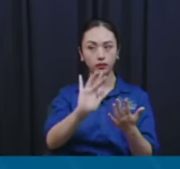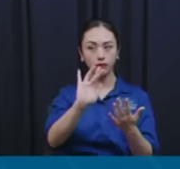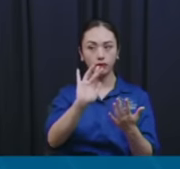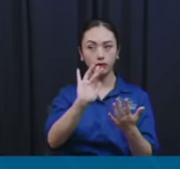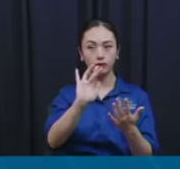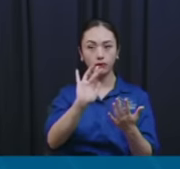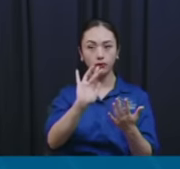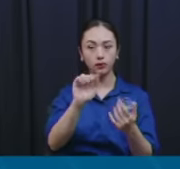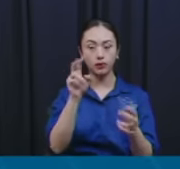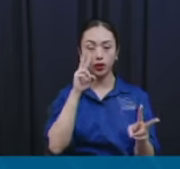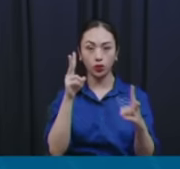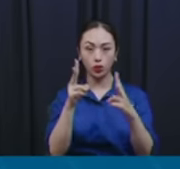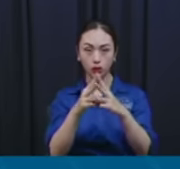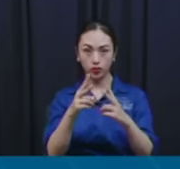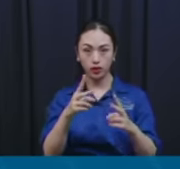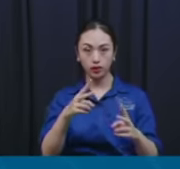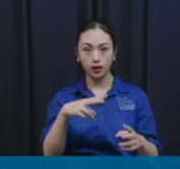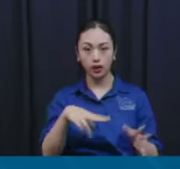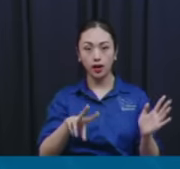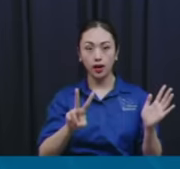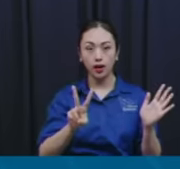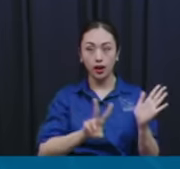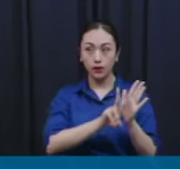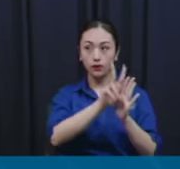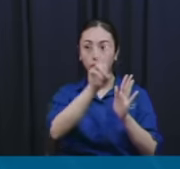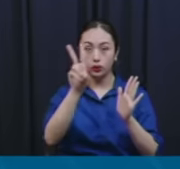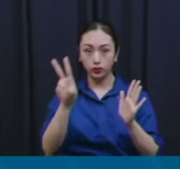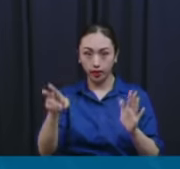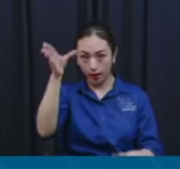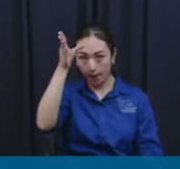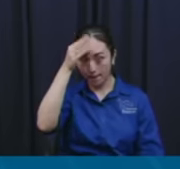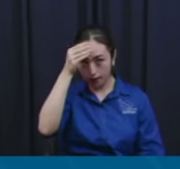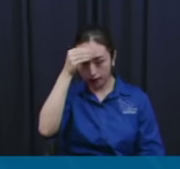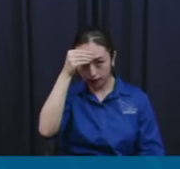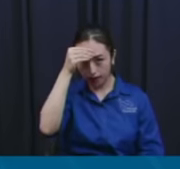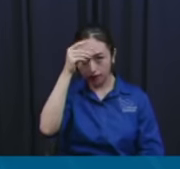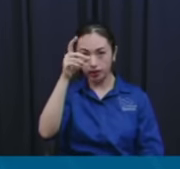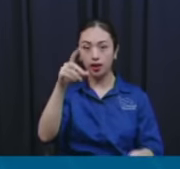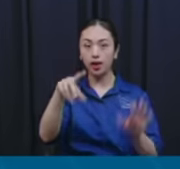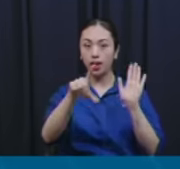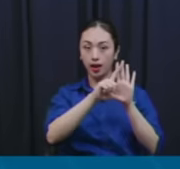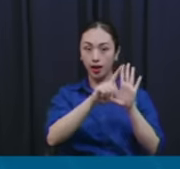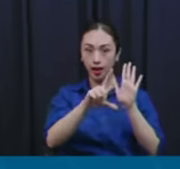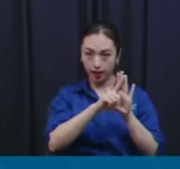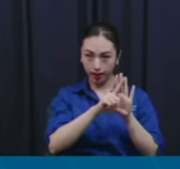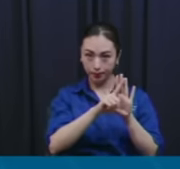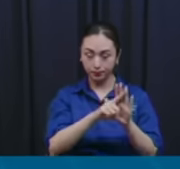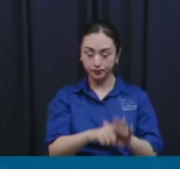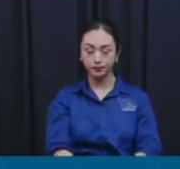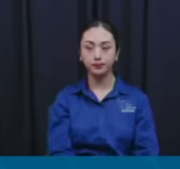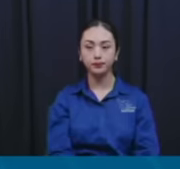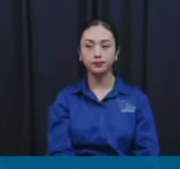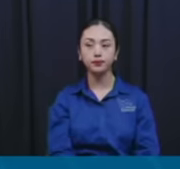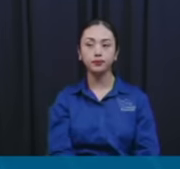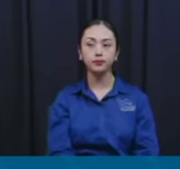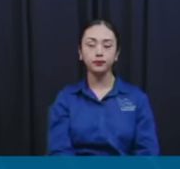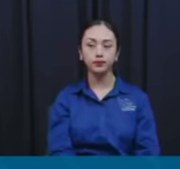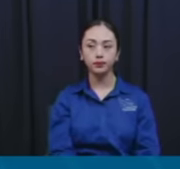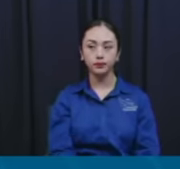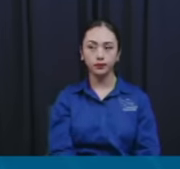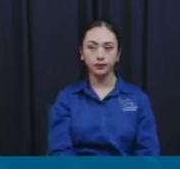voluntad aprueba las cosas que son esenciales siendo instruido por la ley te confías en que eres guía de los ciegos luz de los que están en tinieblas instructor de los